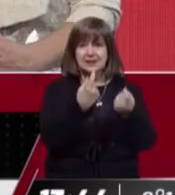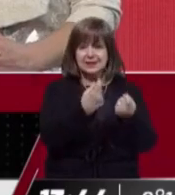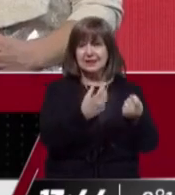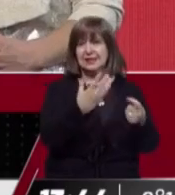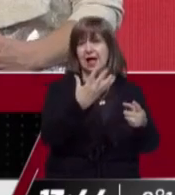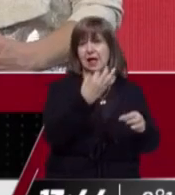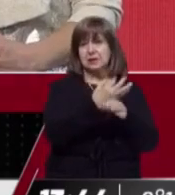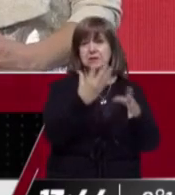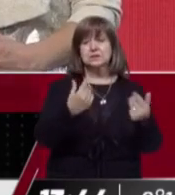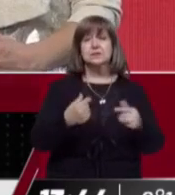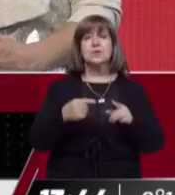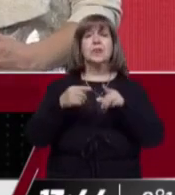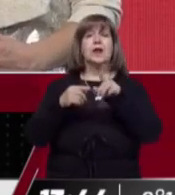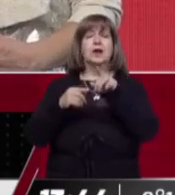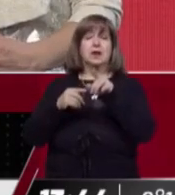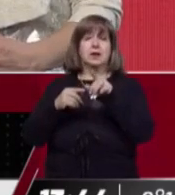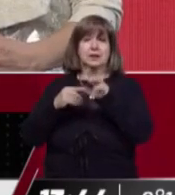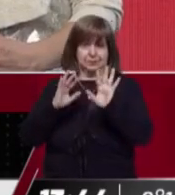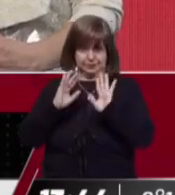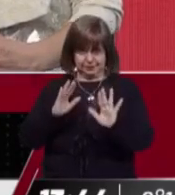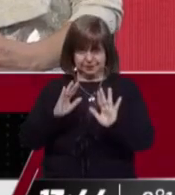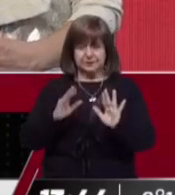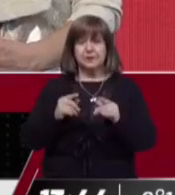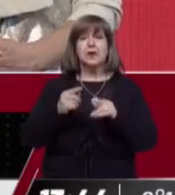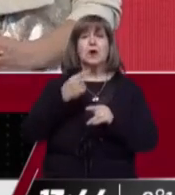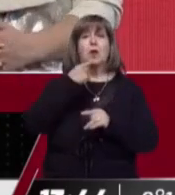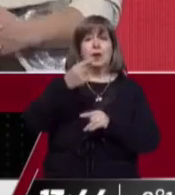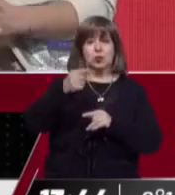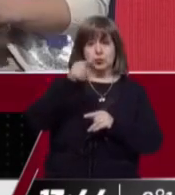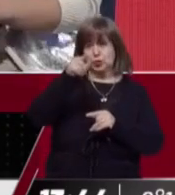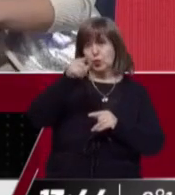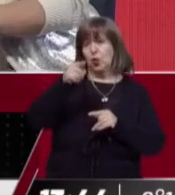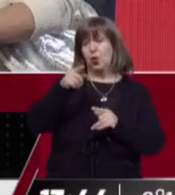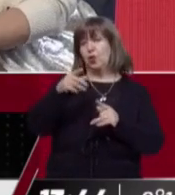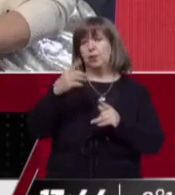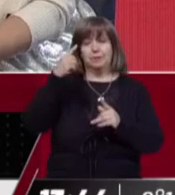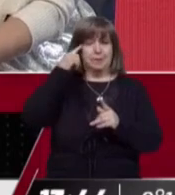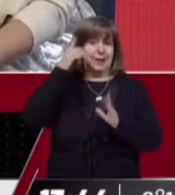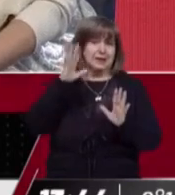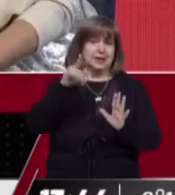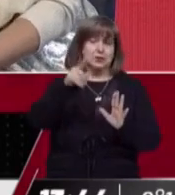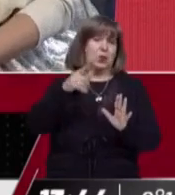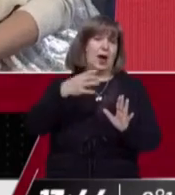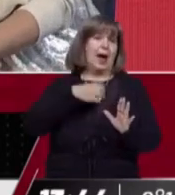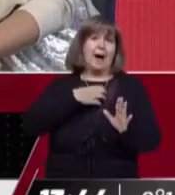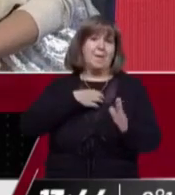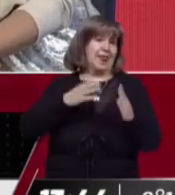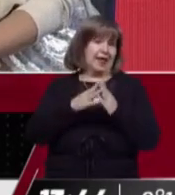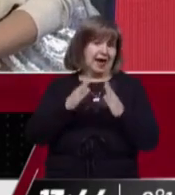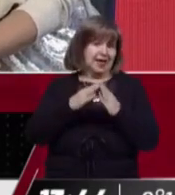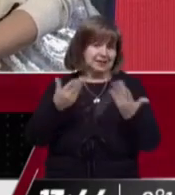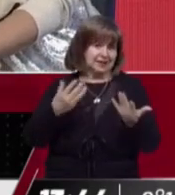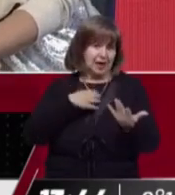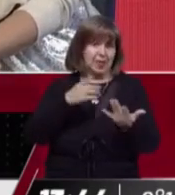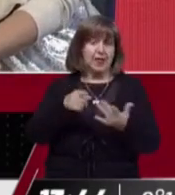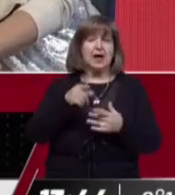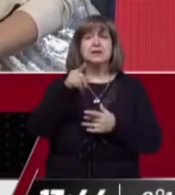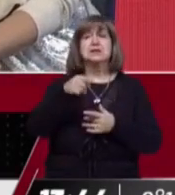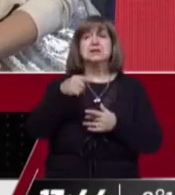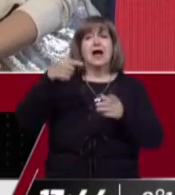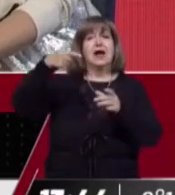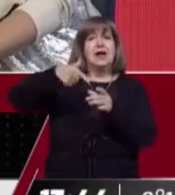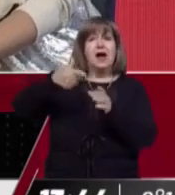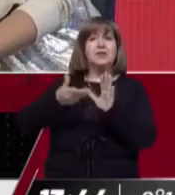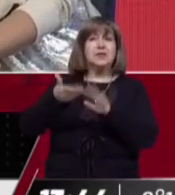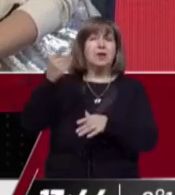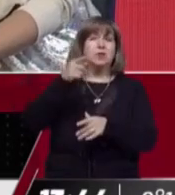educación usted como mama de casa que todo aumenta aumenta la nafta la próxima semana aumentó tal servicio en fin qué cree un